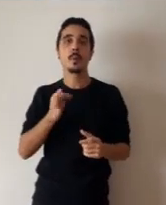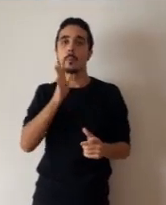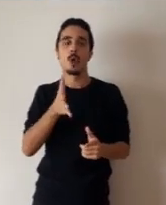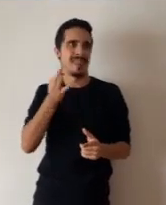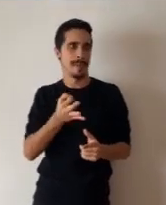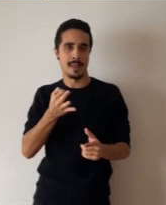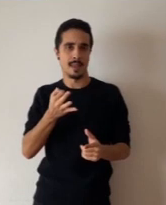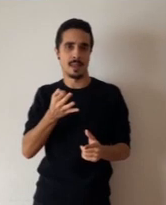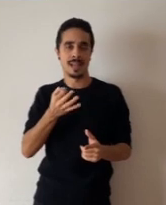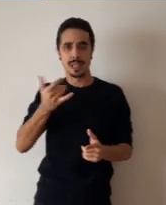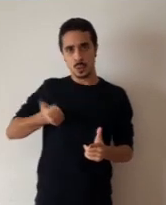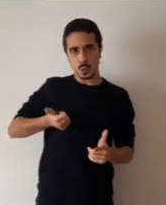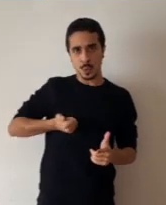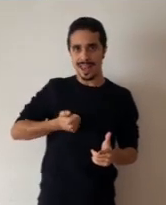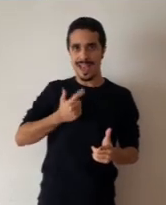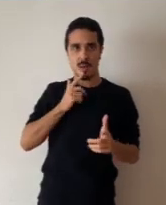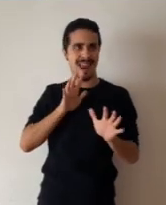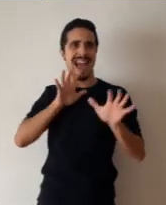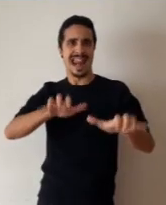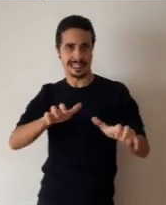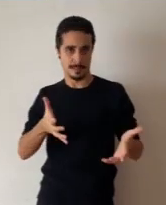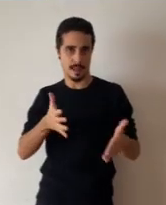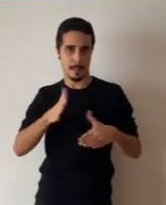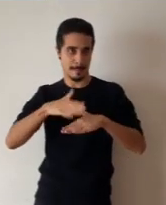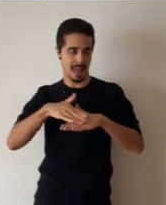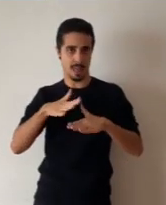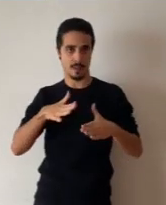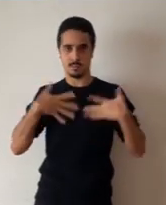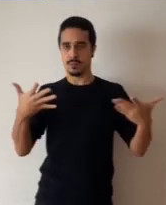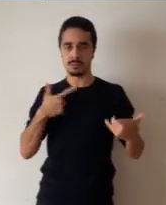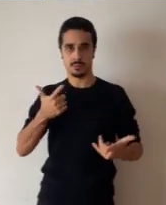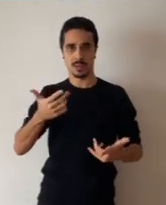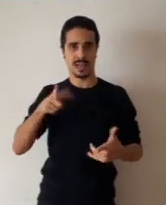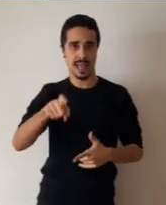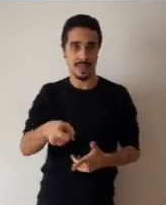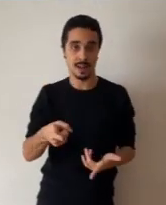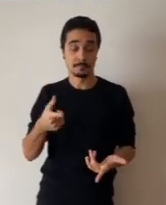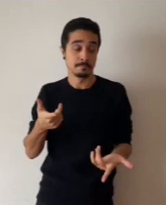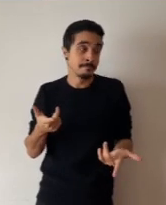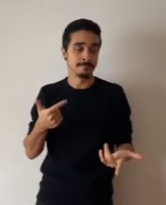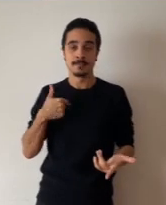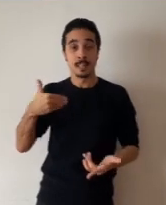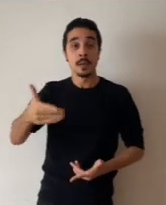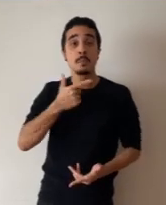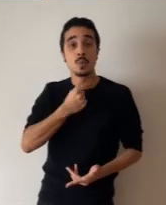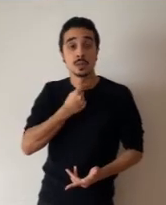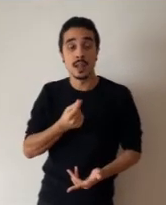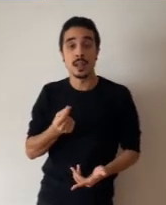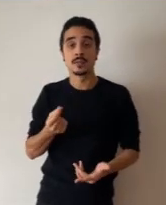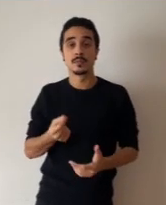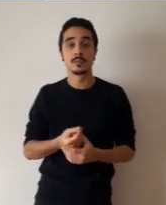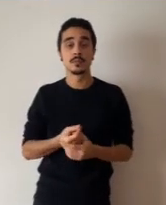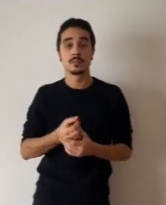provocara esos cánceres, entre otras cosas porque tendría que ser muy agresiva para en tan poco tiempo ya provocarlos. A